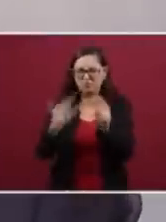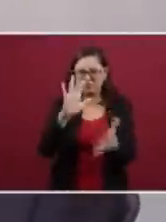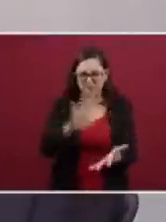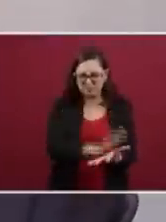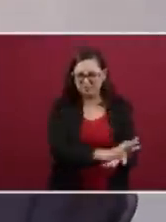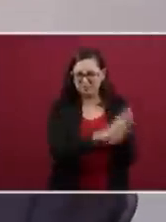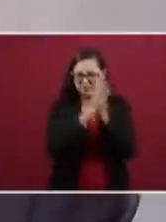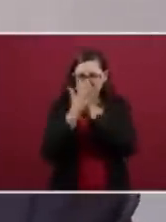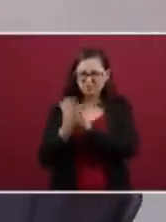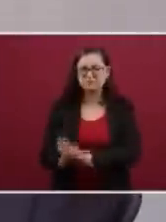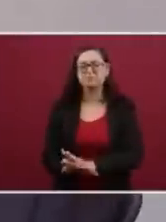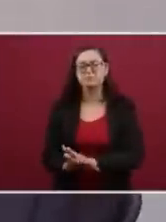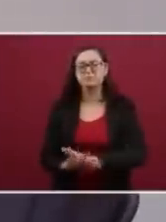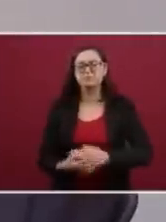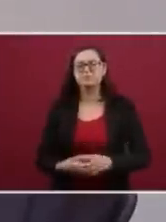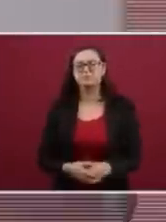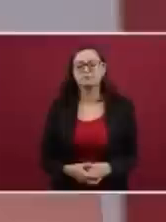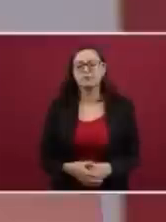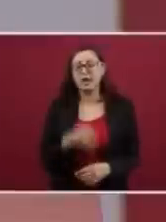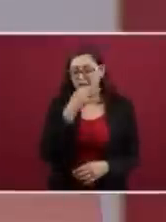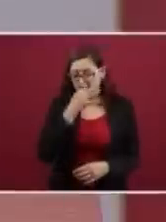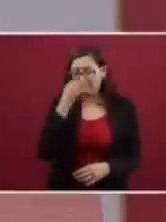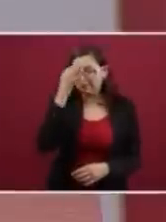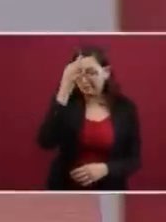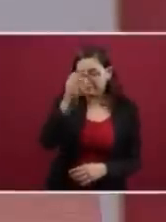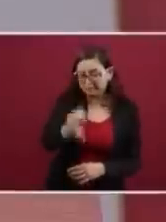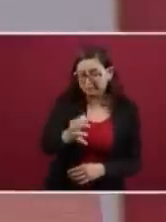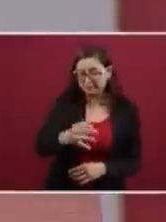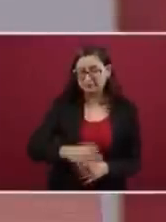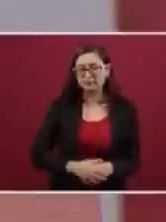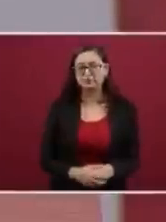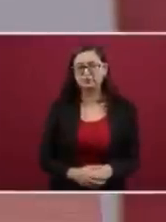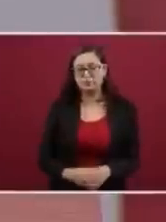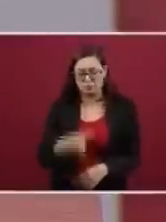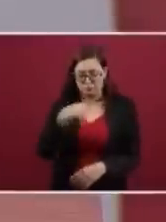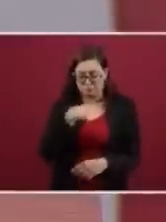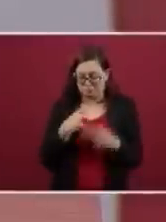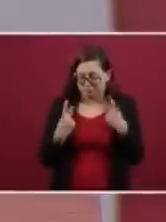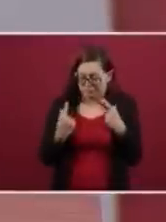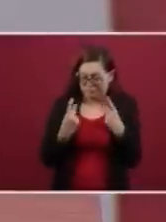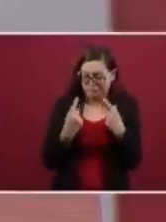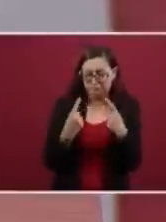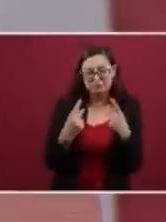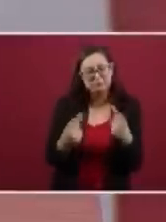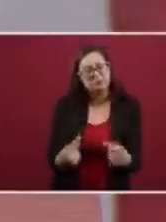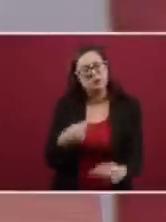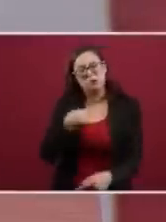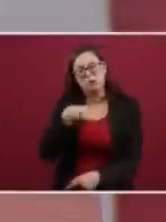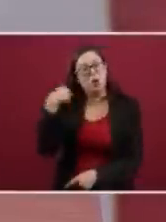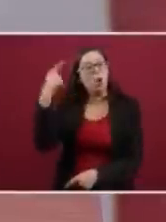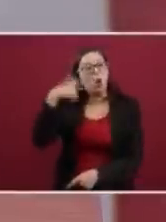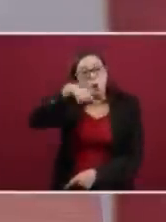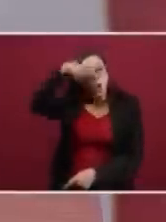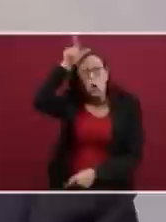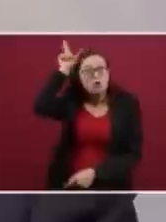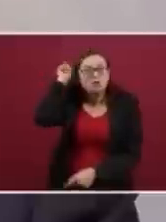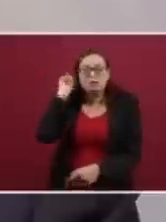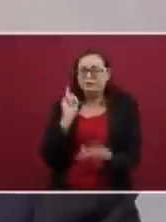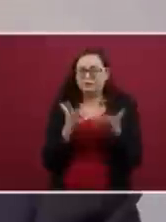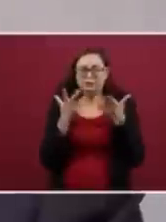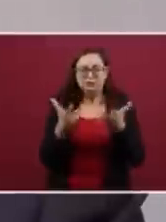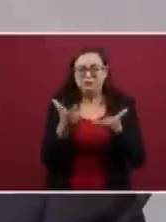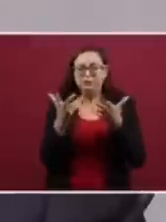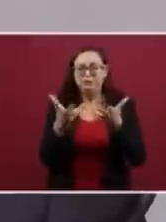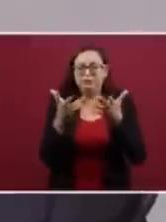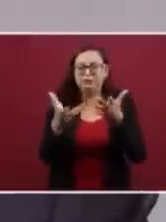confieso que mi activismo, mi loca pasión, tiene